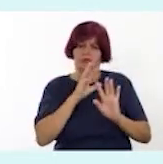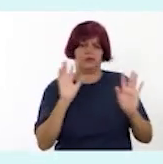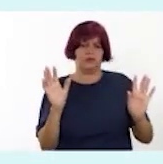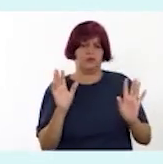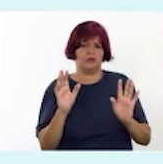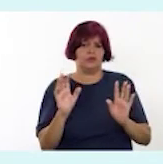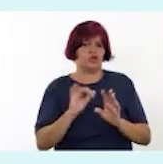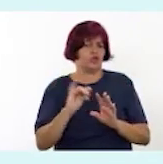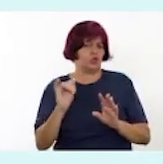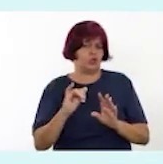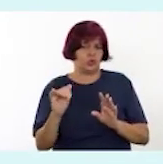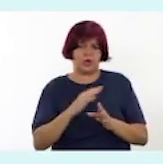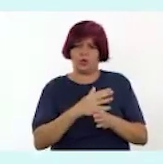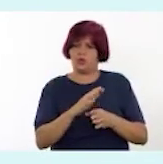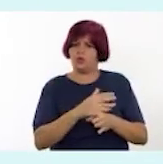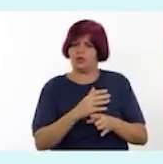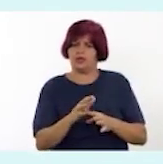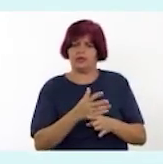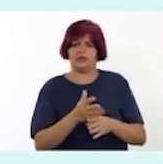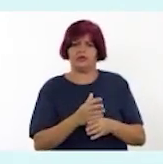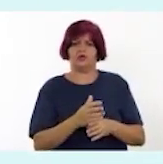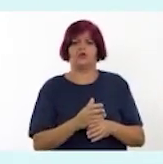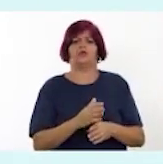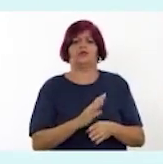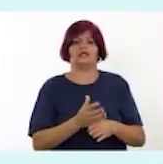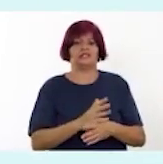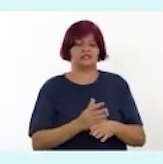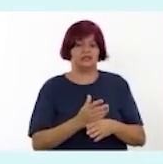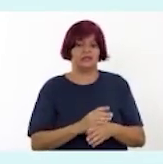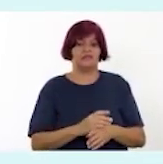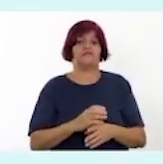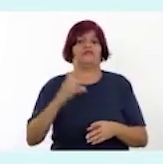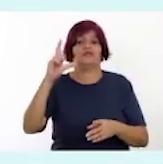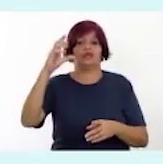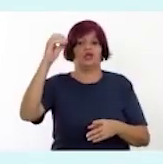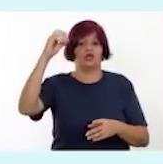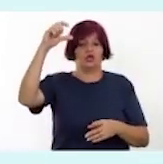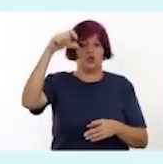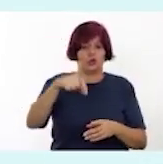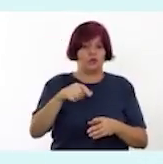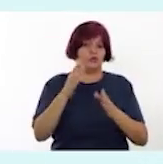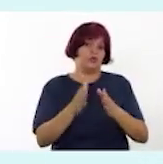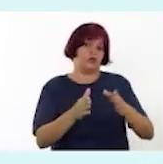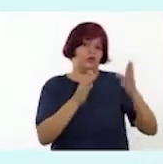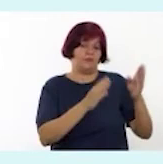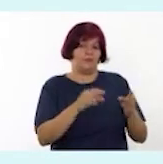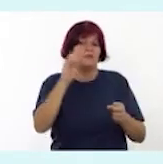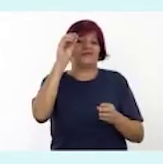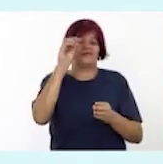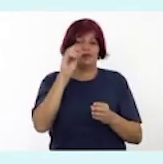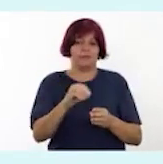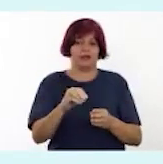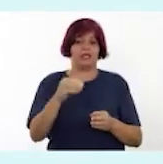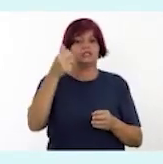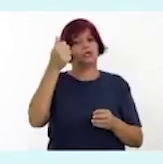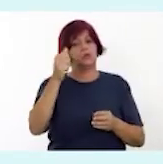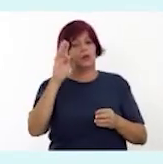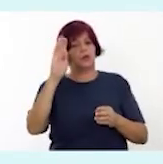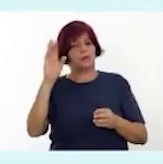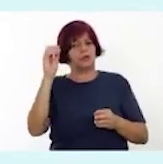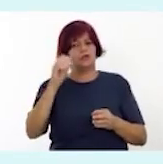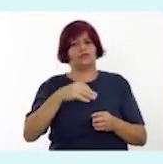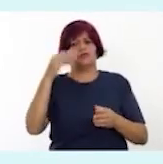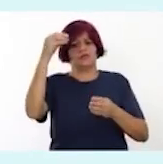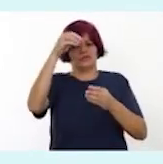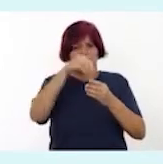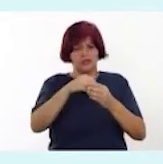que es una variable, y de la misma manera se ocurre con la definición de ecuación logarítmica, que es aquella en la que algún miembro aparece